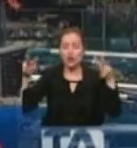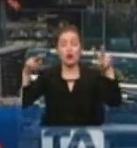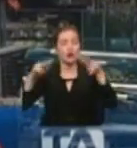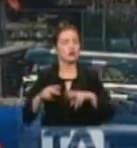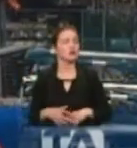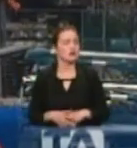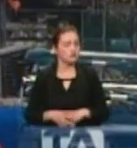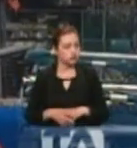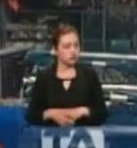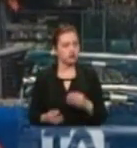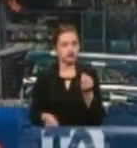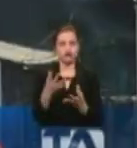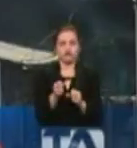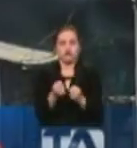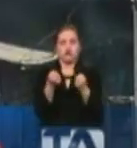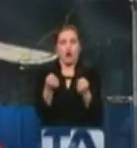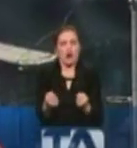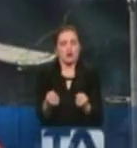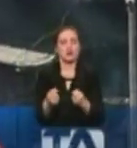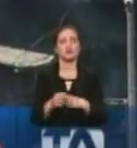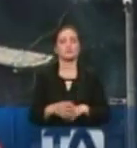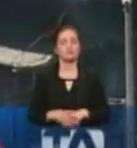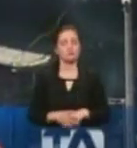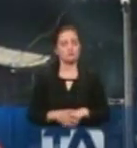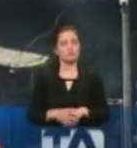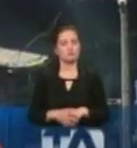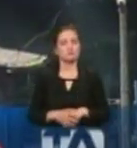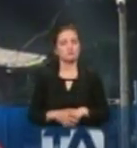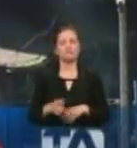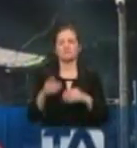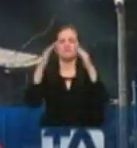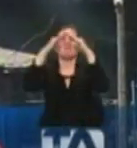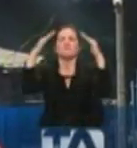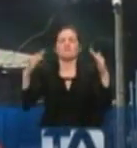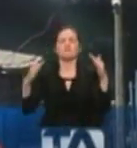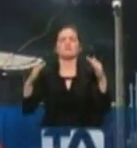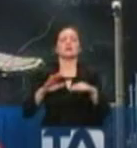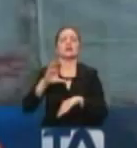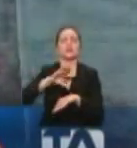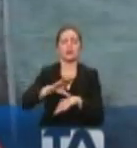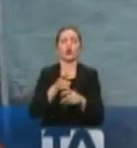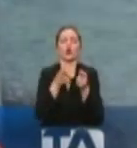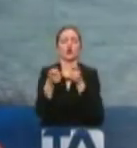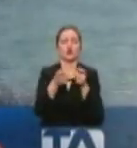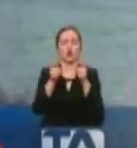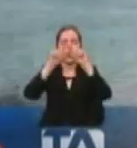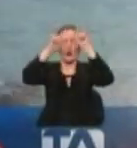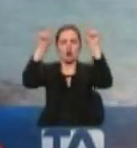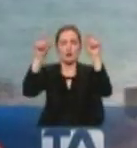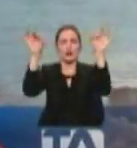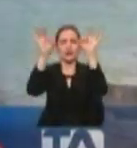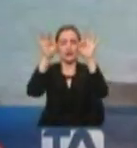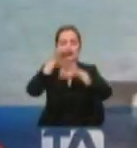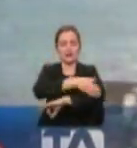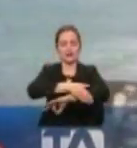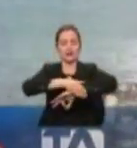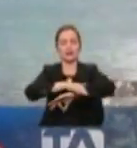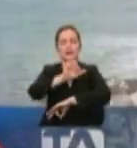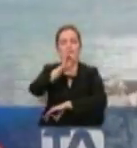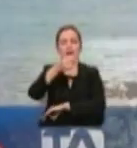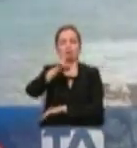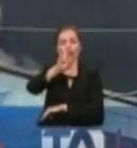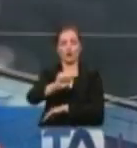que un incendio de grandes proporciones se registró en el centro de operaciones de la empresa eléctrica, ubicada en las calles Yaguachi